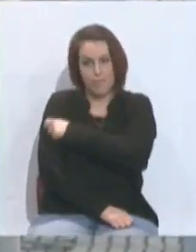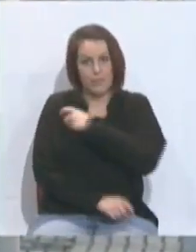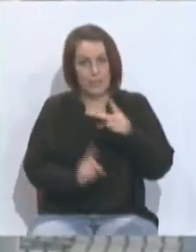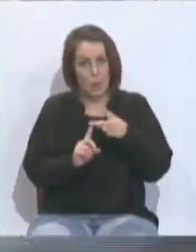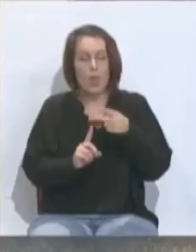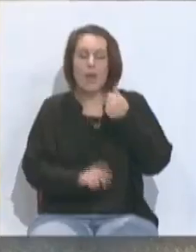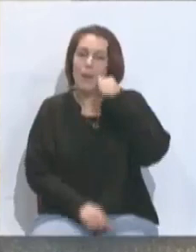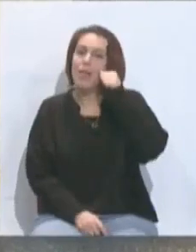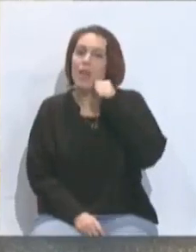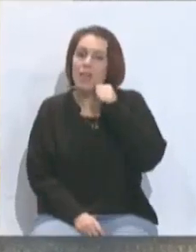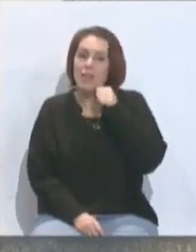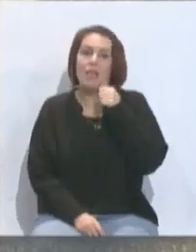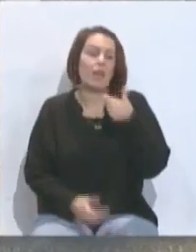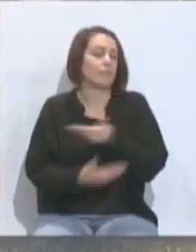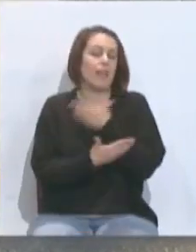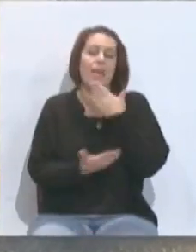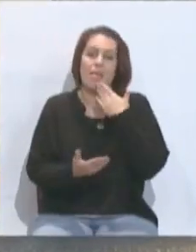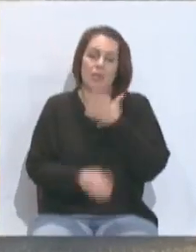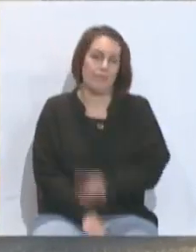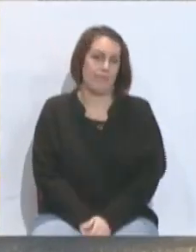y embarazadas de cualquier edad.